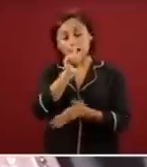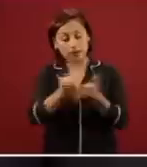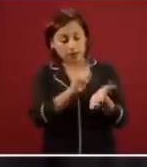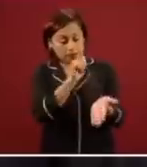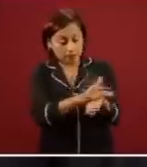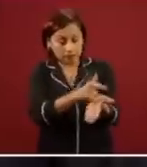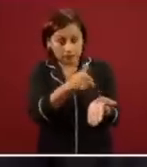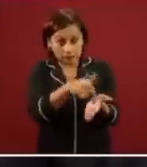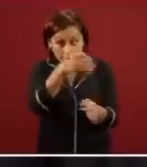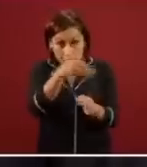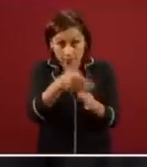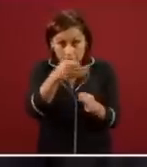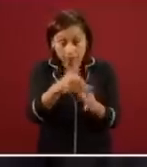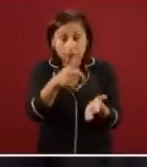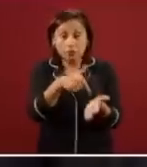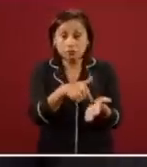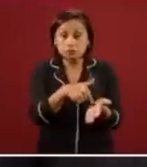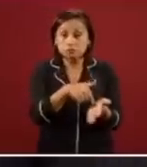se pueda